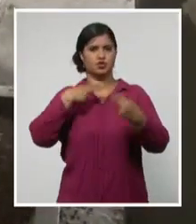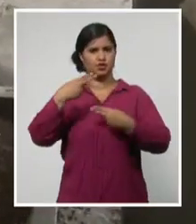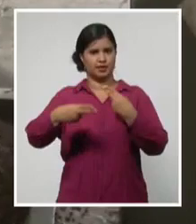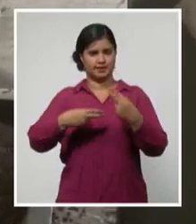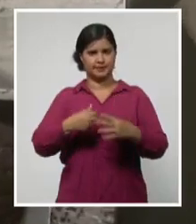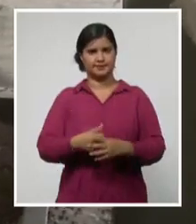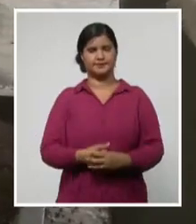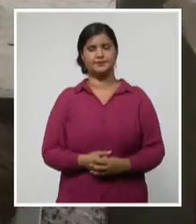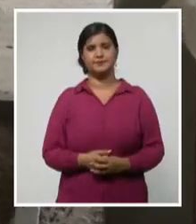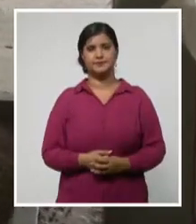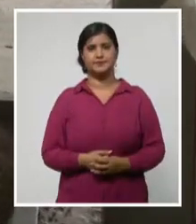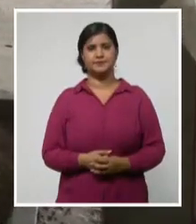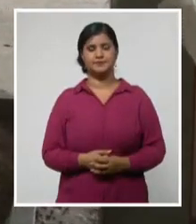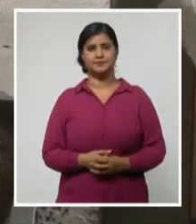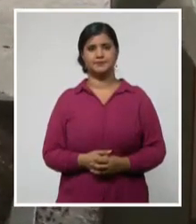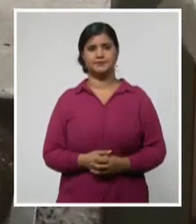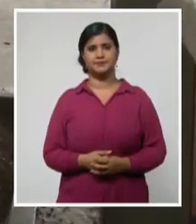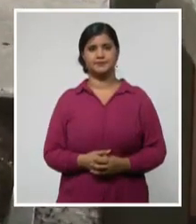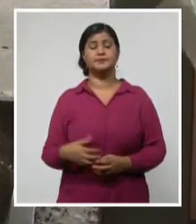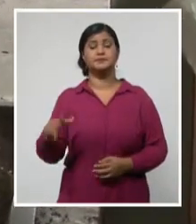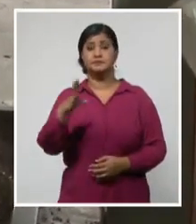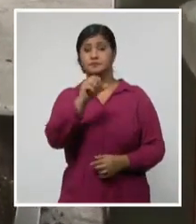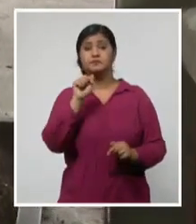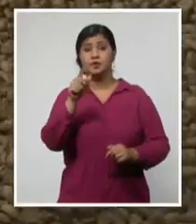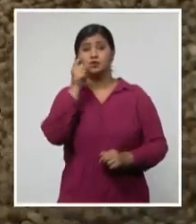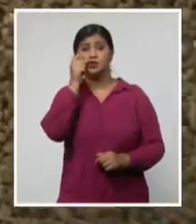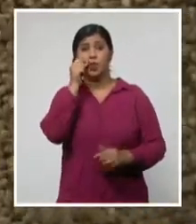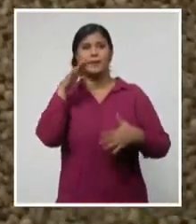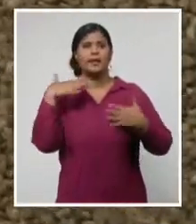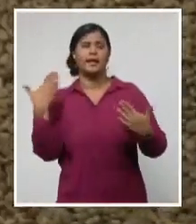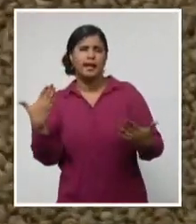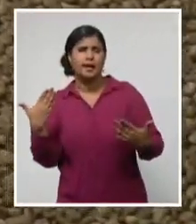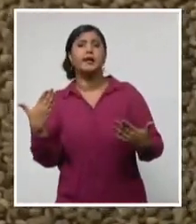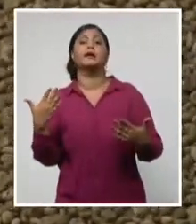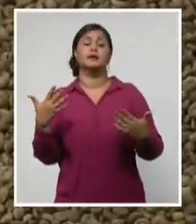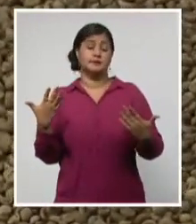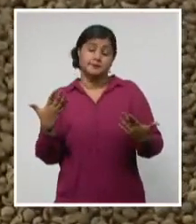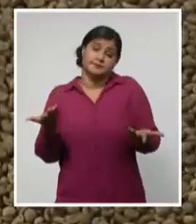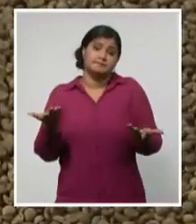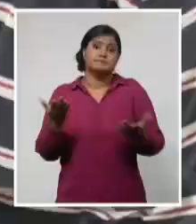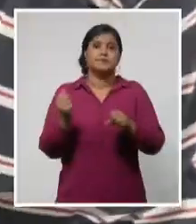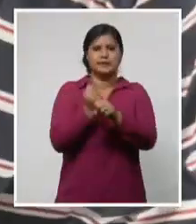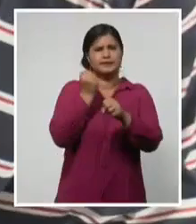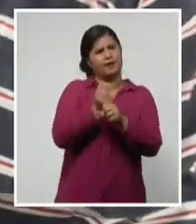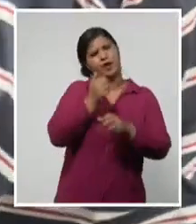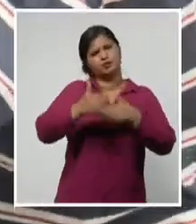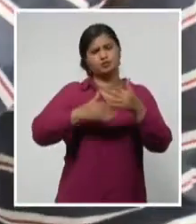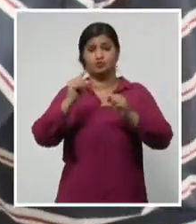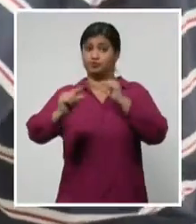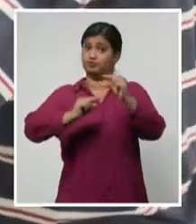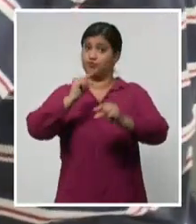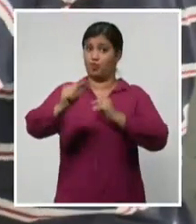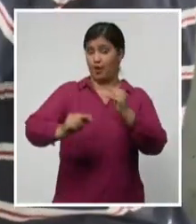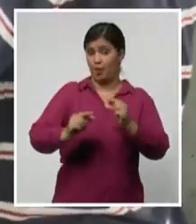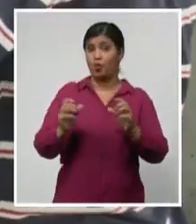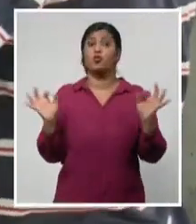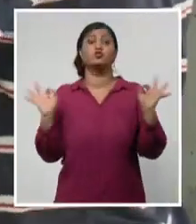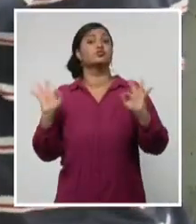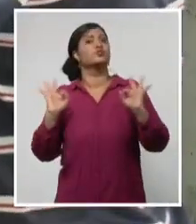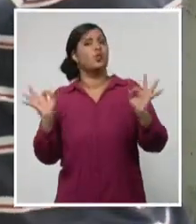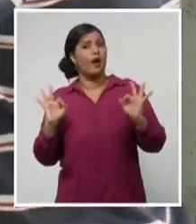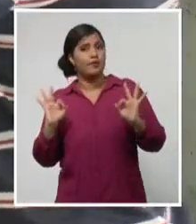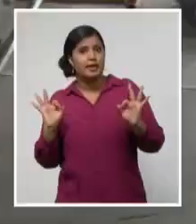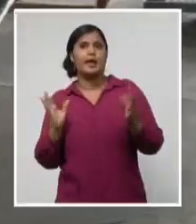caficultores están muy lejos aún de llegar a las potencialidades de la región lo que sugiere que incremente en las acciones para la